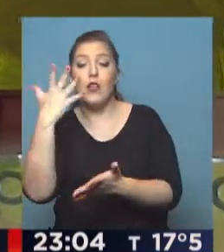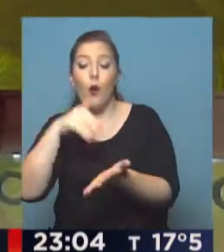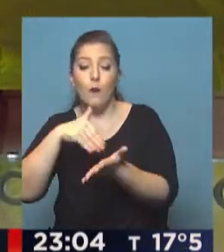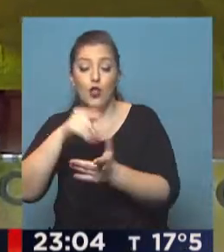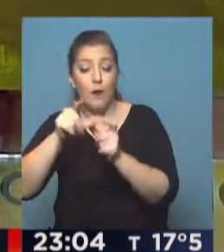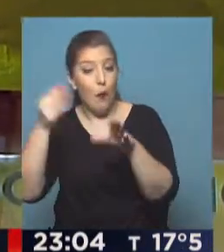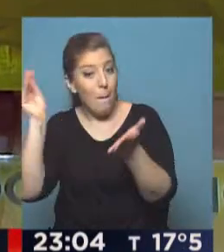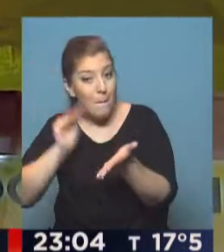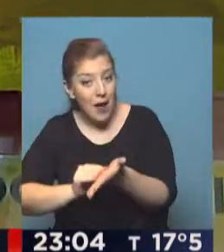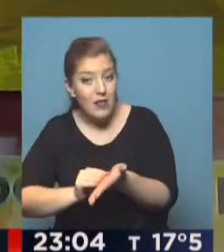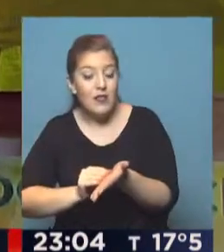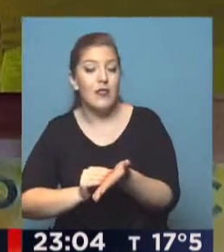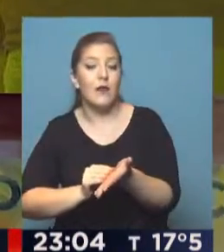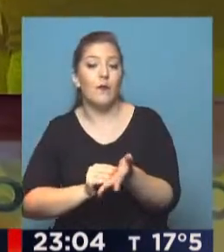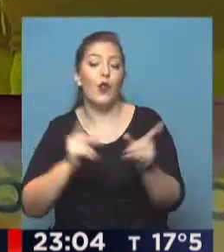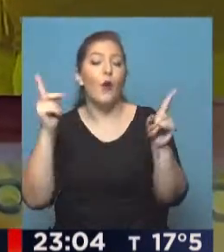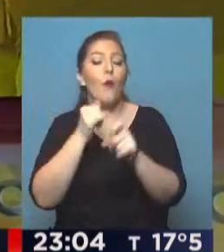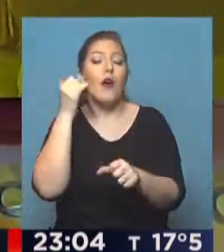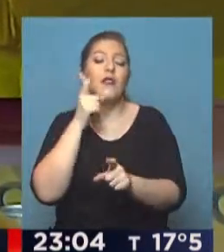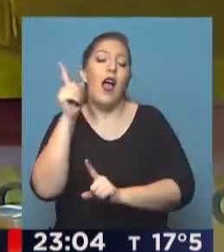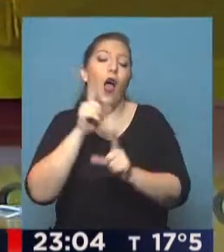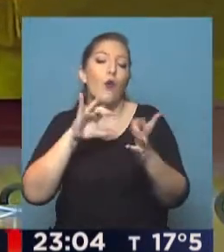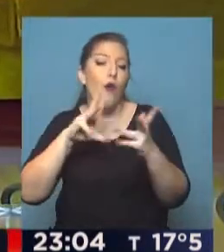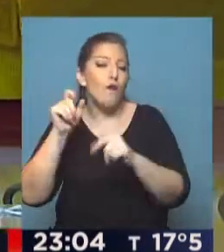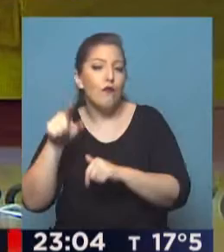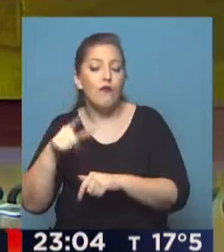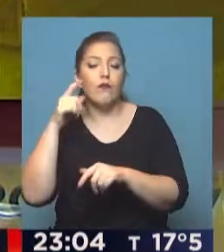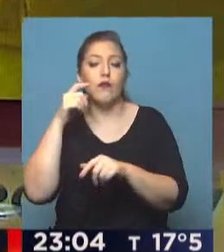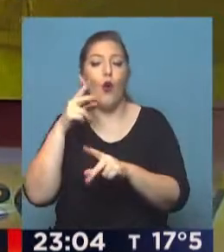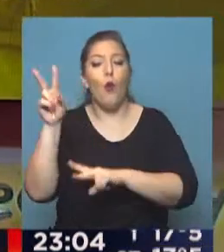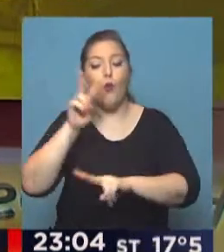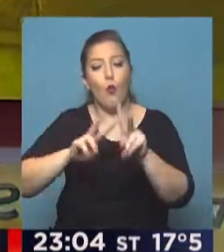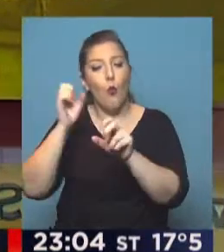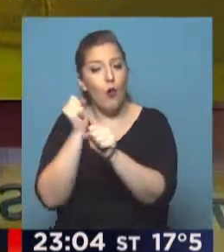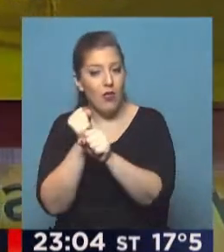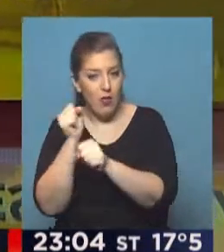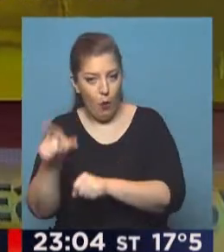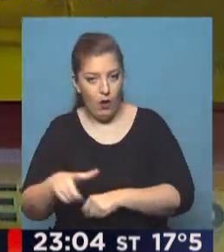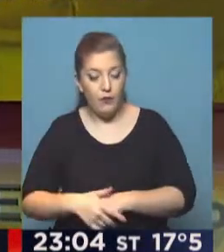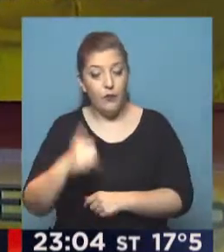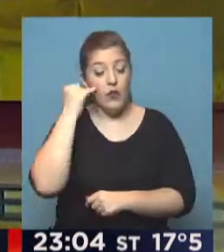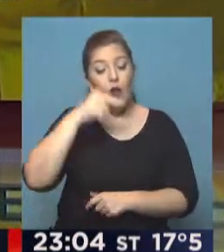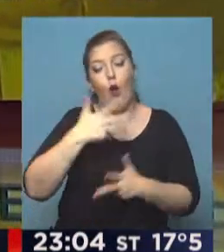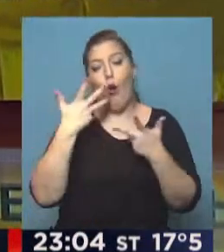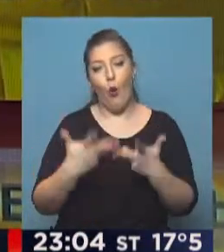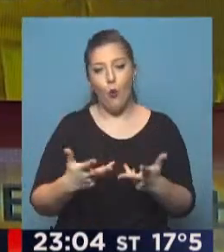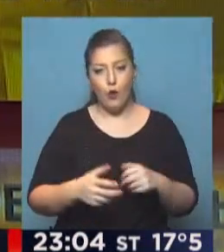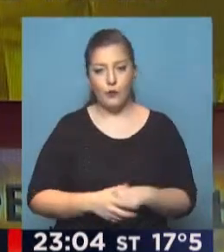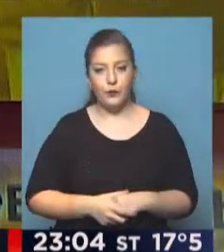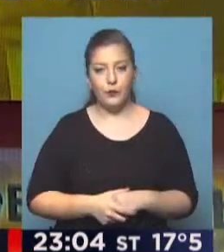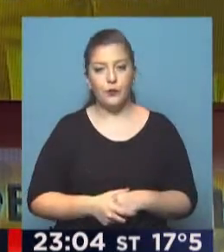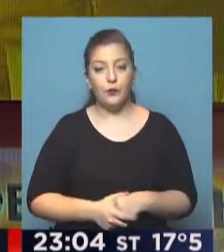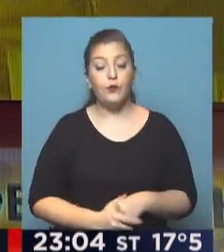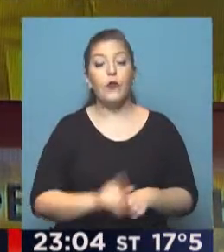de personas tienen problemas de algún tipo con la búsqueda de empleo. Y esto, por supuesto, crea